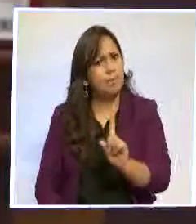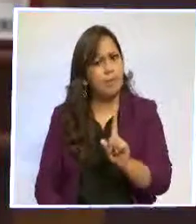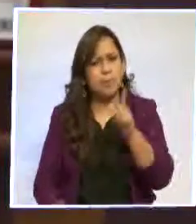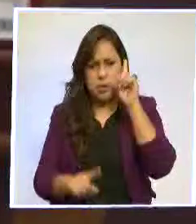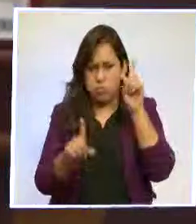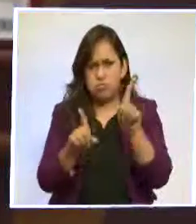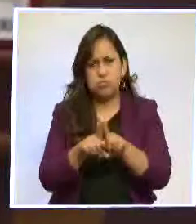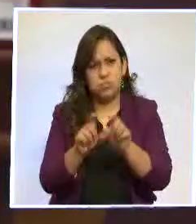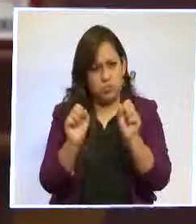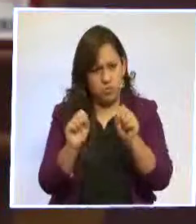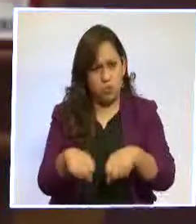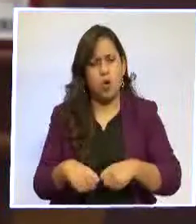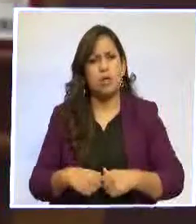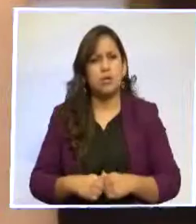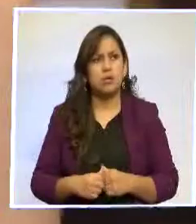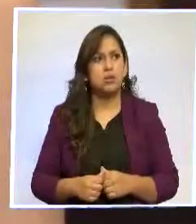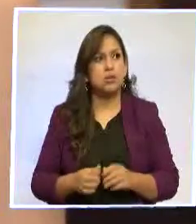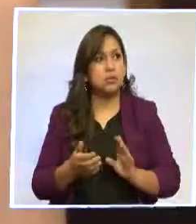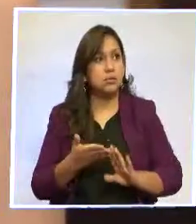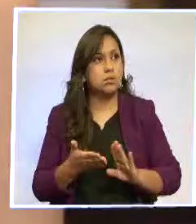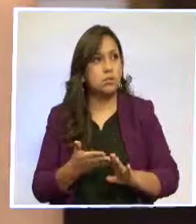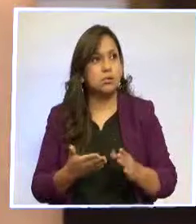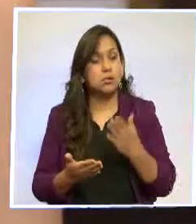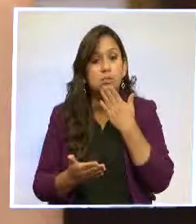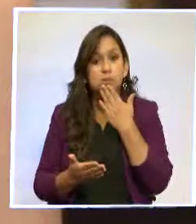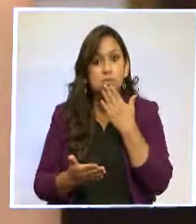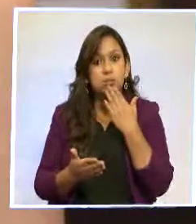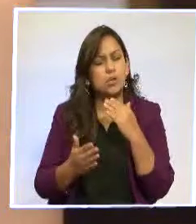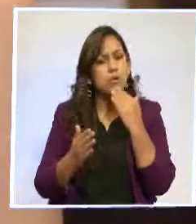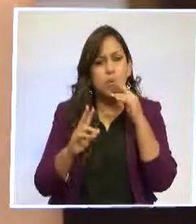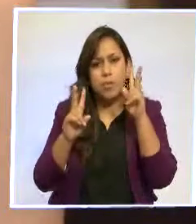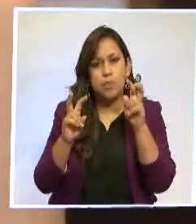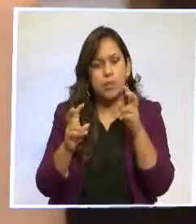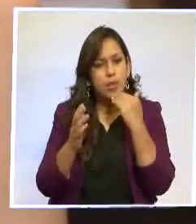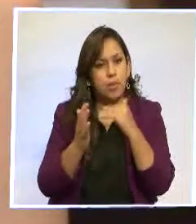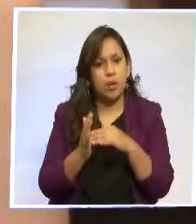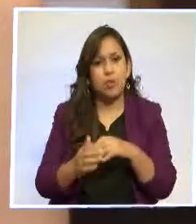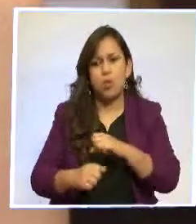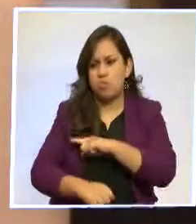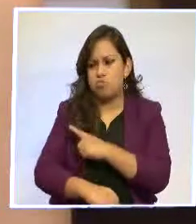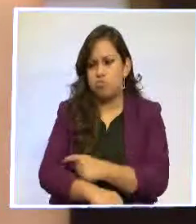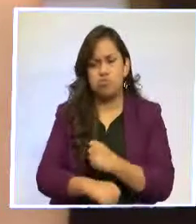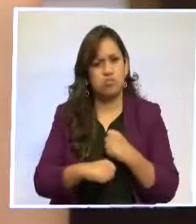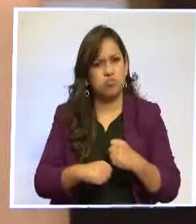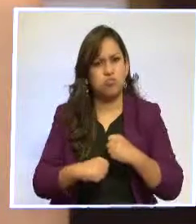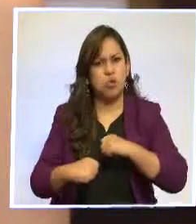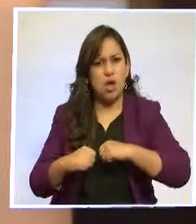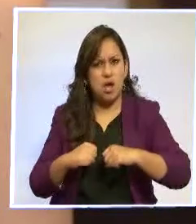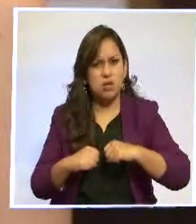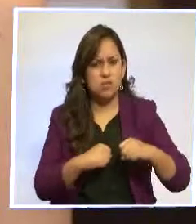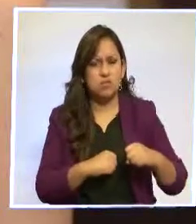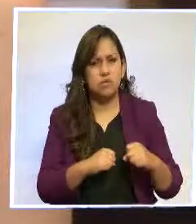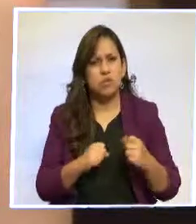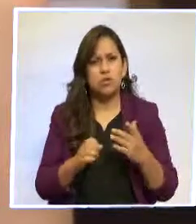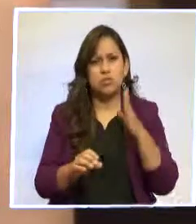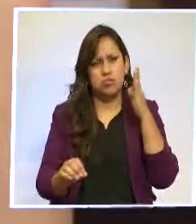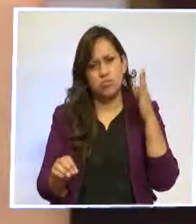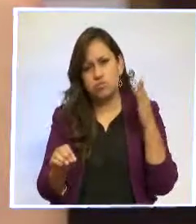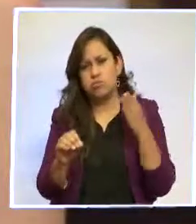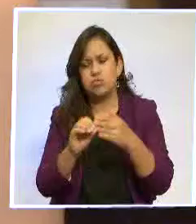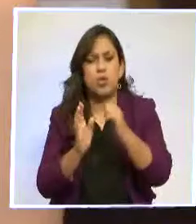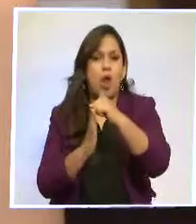gobiernos en forma ideológica. Pero ahí, ¿cómo deberán articularse los esfuerzos en este caso para avanzar precisamente hacia aquello, hacia una